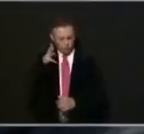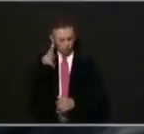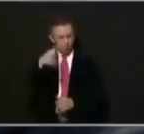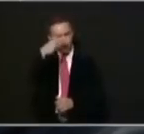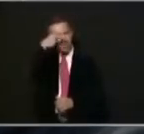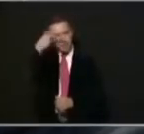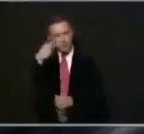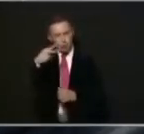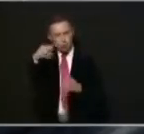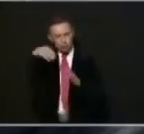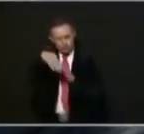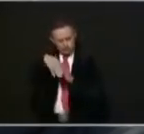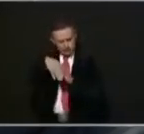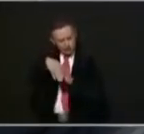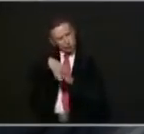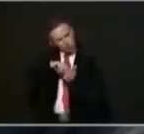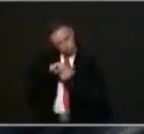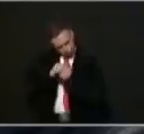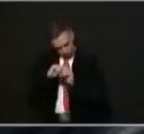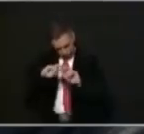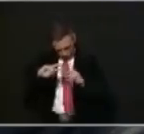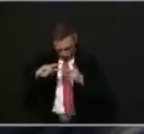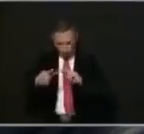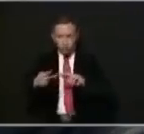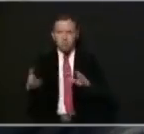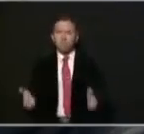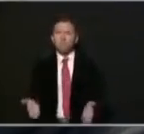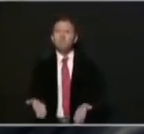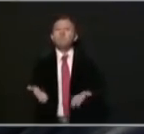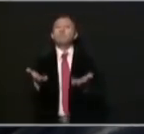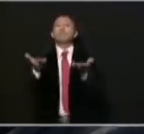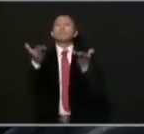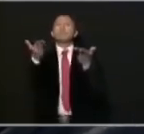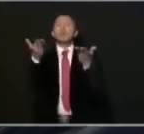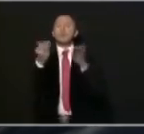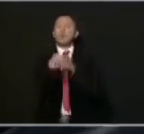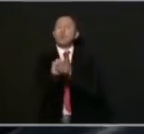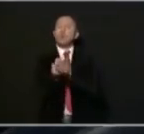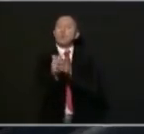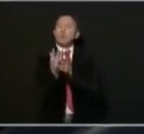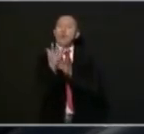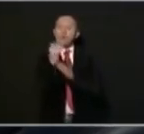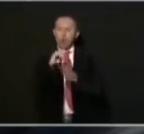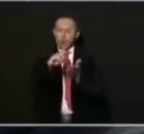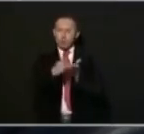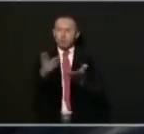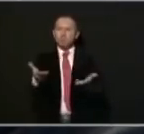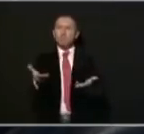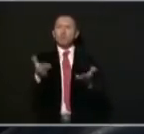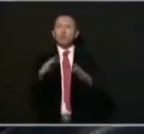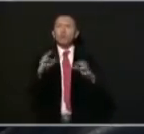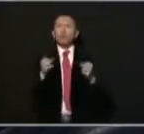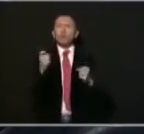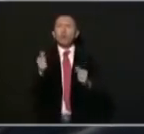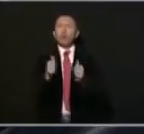haciendo realidad el progreso con justicia y una manera de